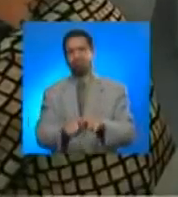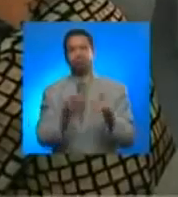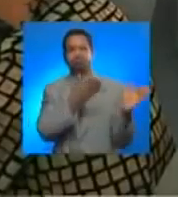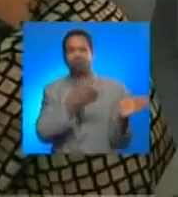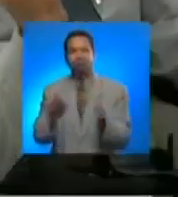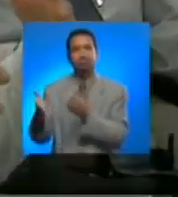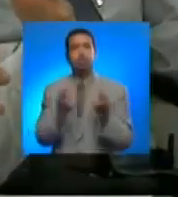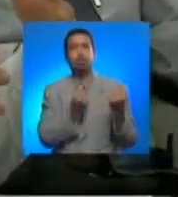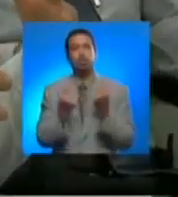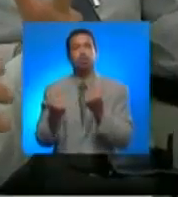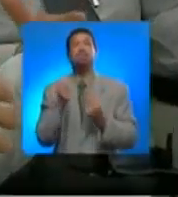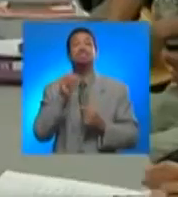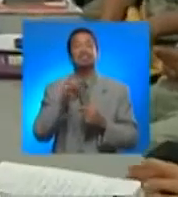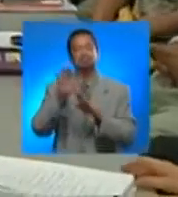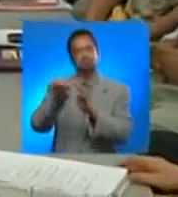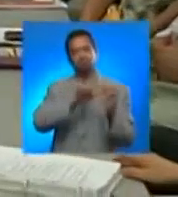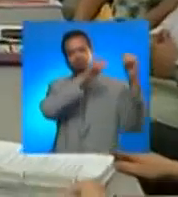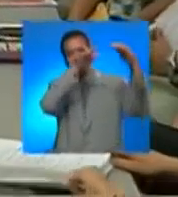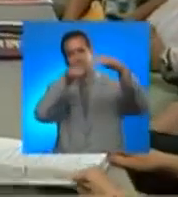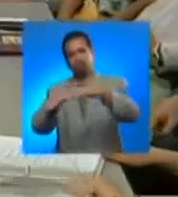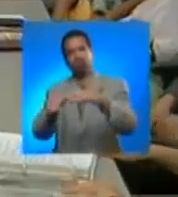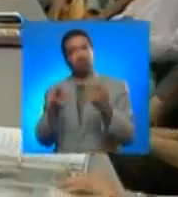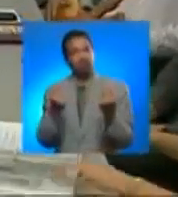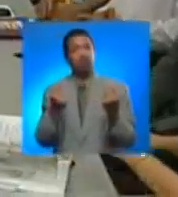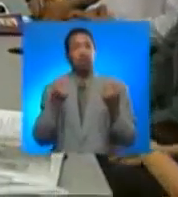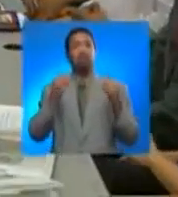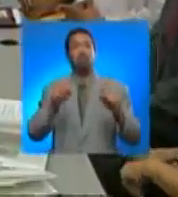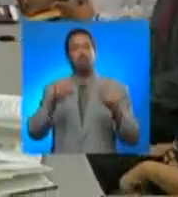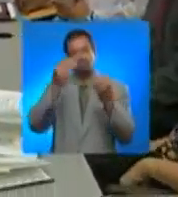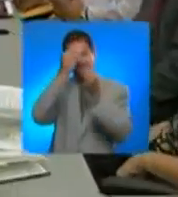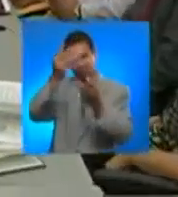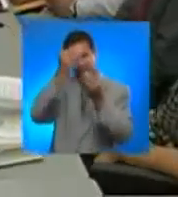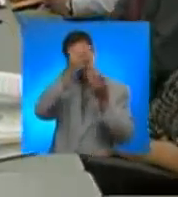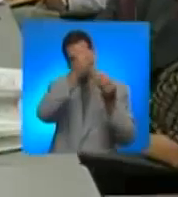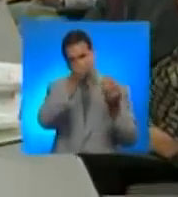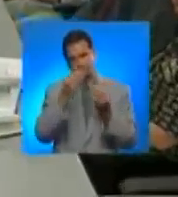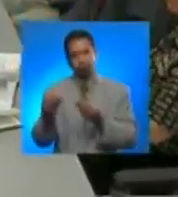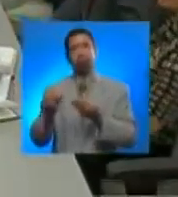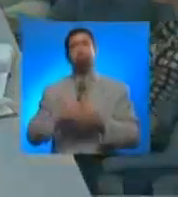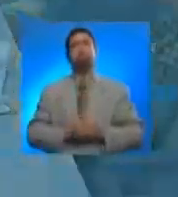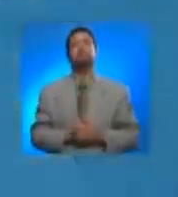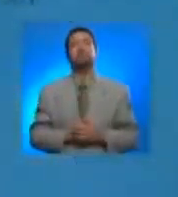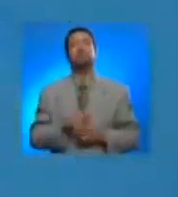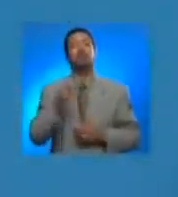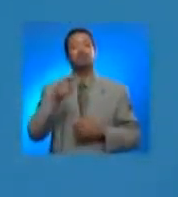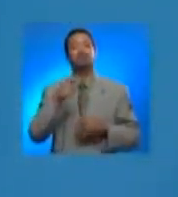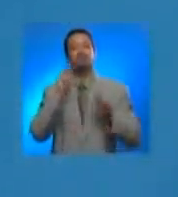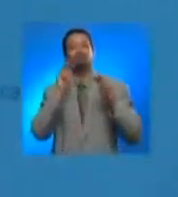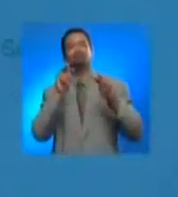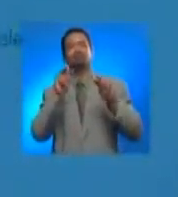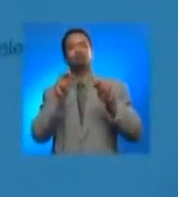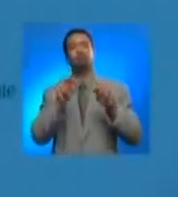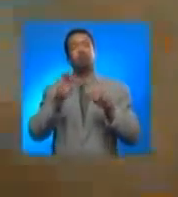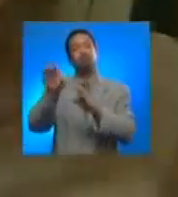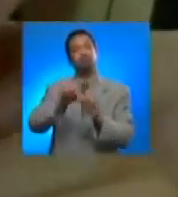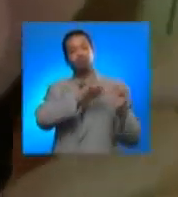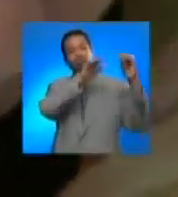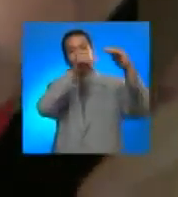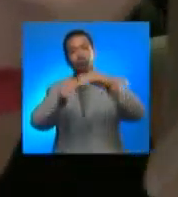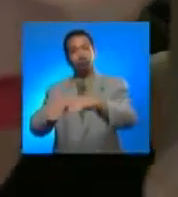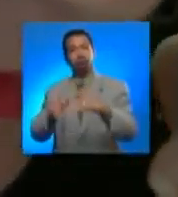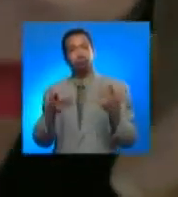grande, el registro, entonces ya con eso nos podríamos tener una idea que se trata de un evento grande y posiblemente un evento que